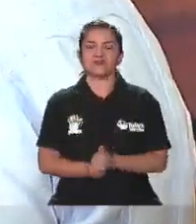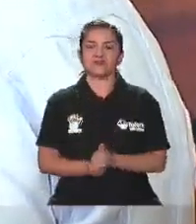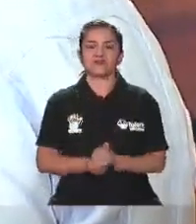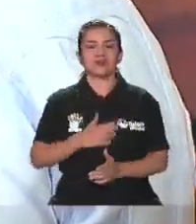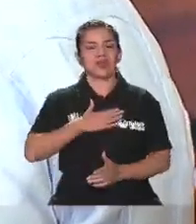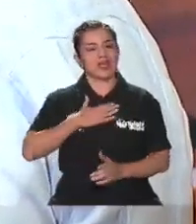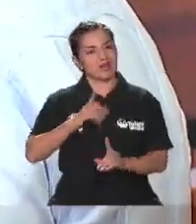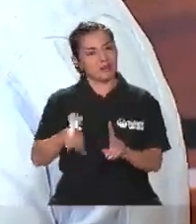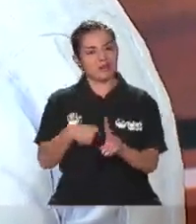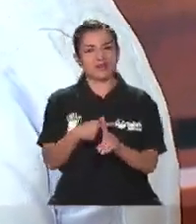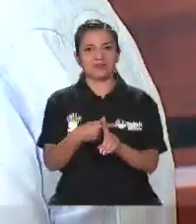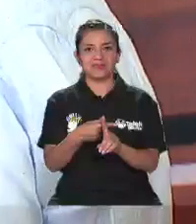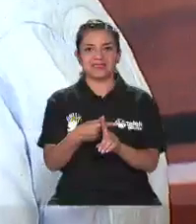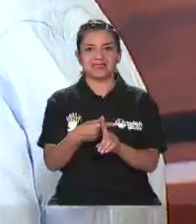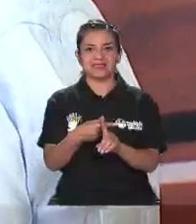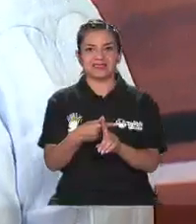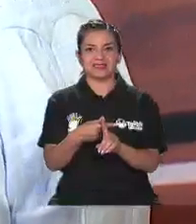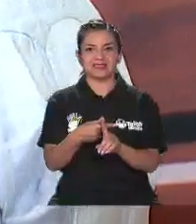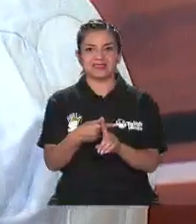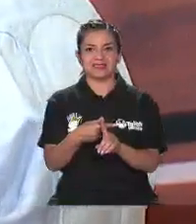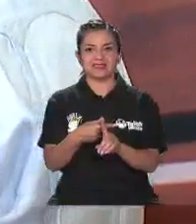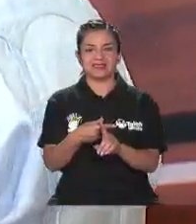Queremos además, don Francisco,